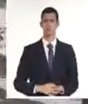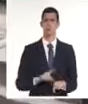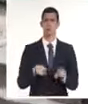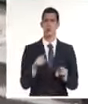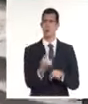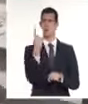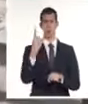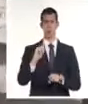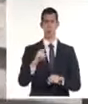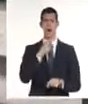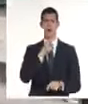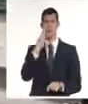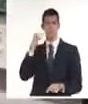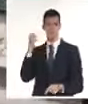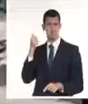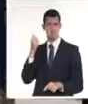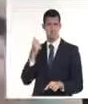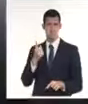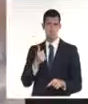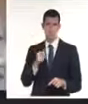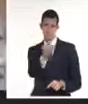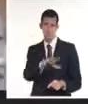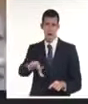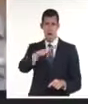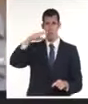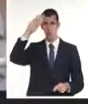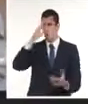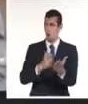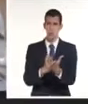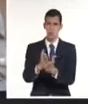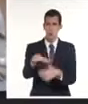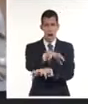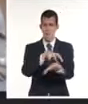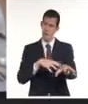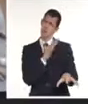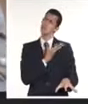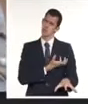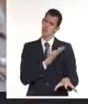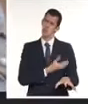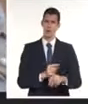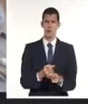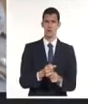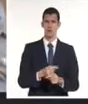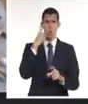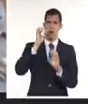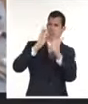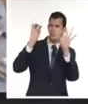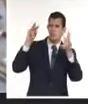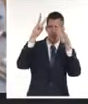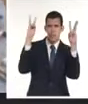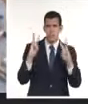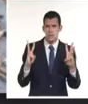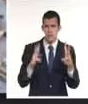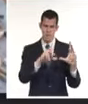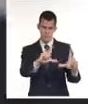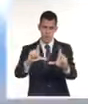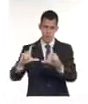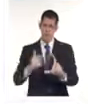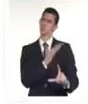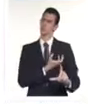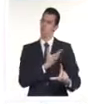ejemplos de maltrato animal en nuestra sociedad, tal como divulgan las redes sociales y algunos medios cubanos. Se le ha prestado